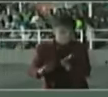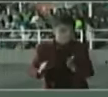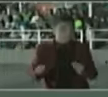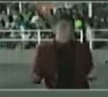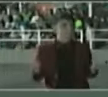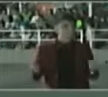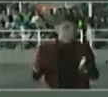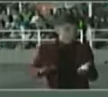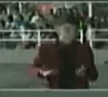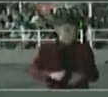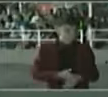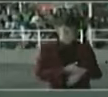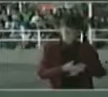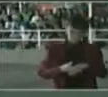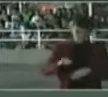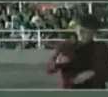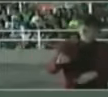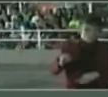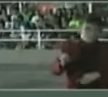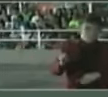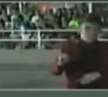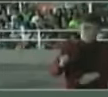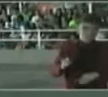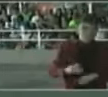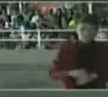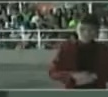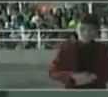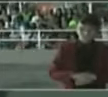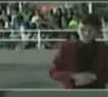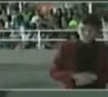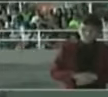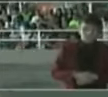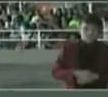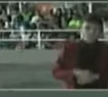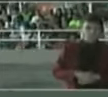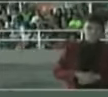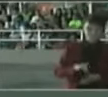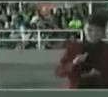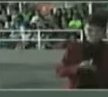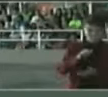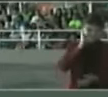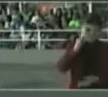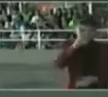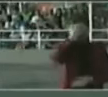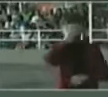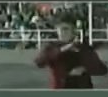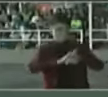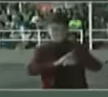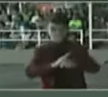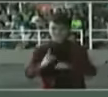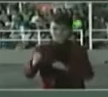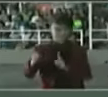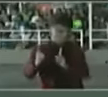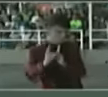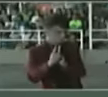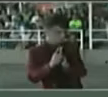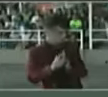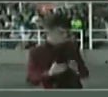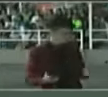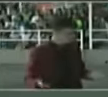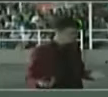El jueves siguiente me encontré con el mismo especialista y me dijo: algo